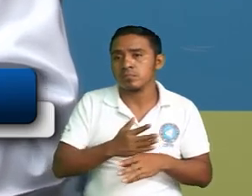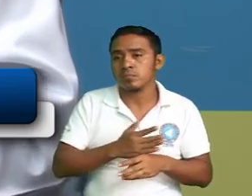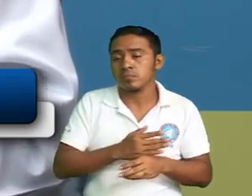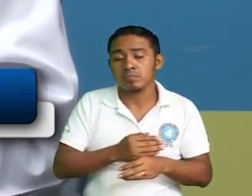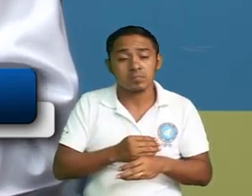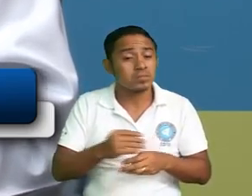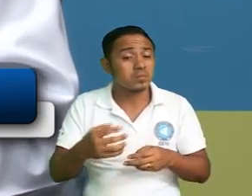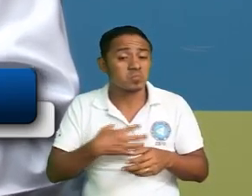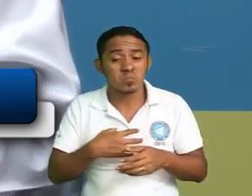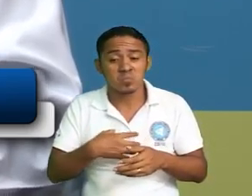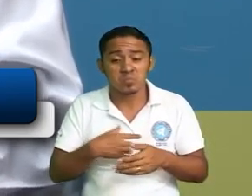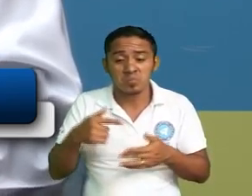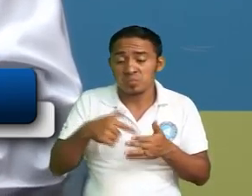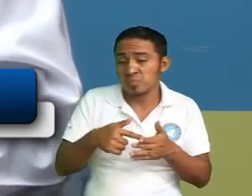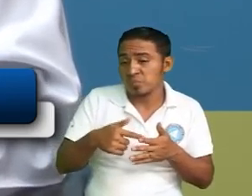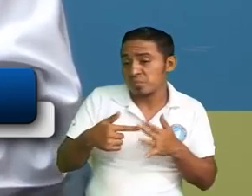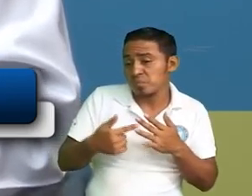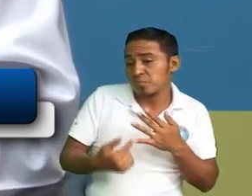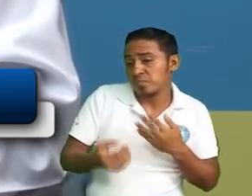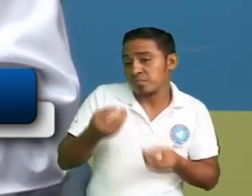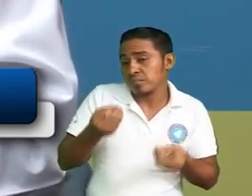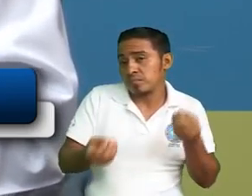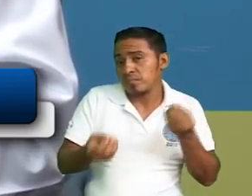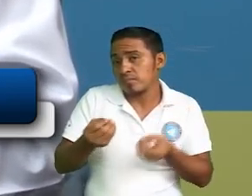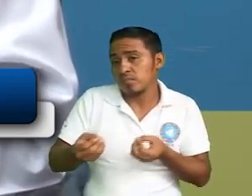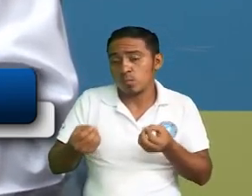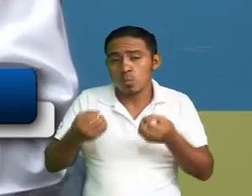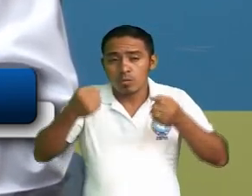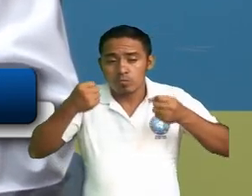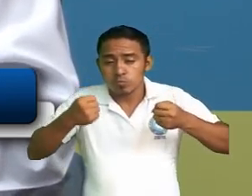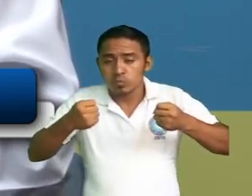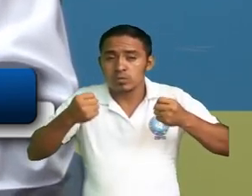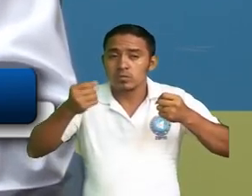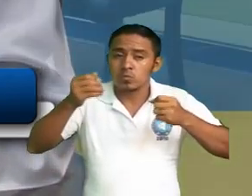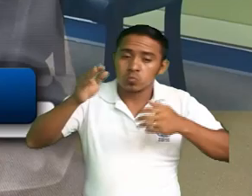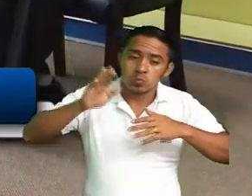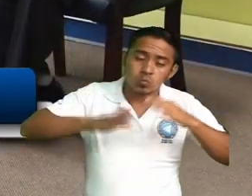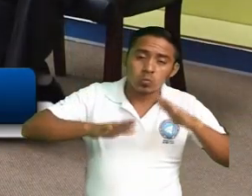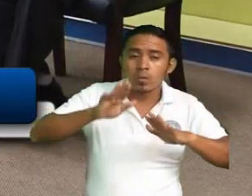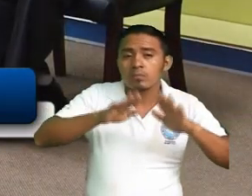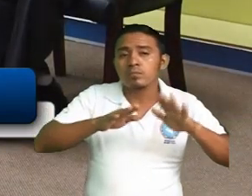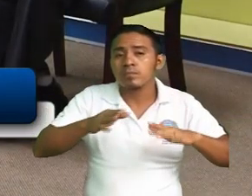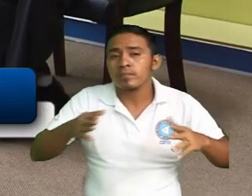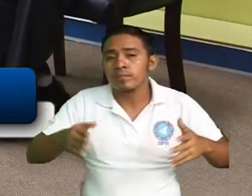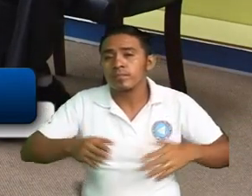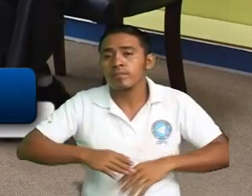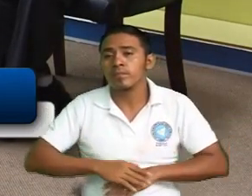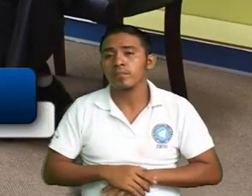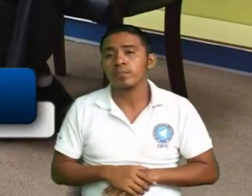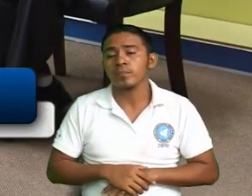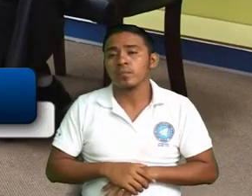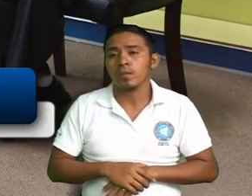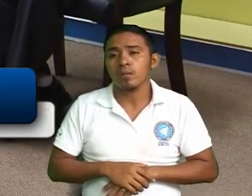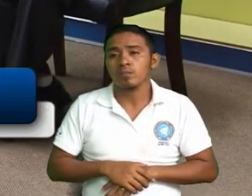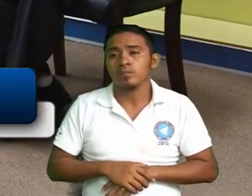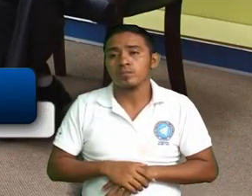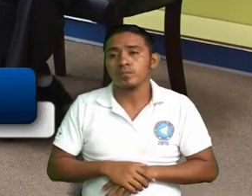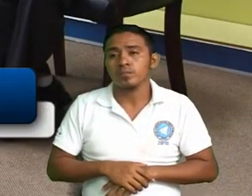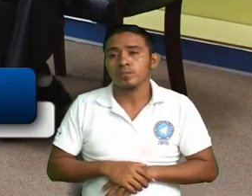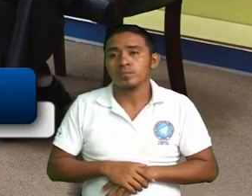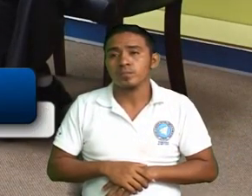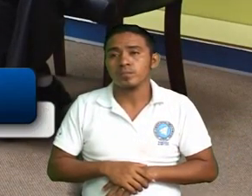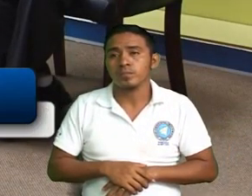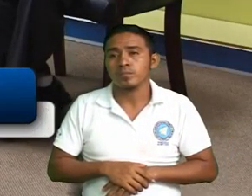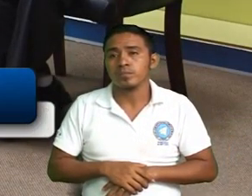marcas, ¿verdad? Y dependiendo de la intensidad del dolor, así se le indica el analgésico. Si vamos a